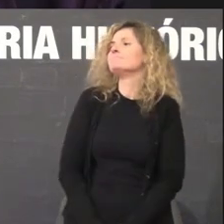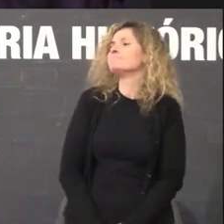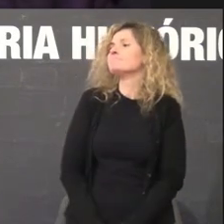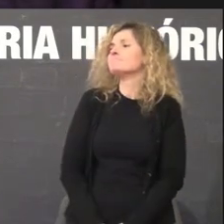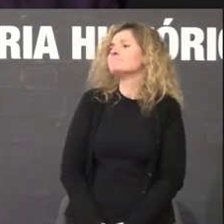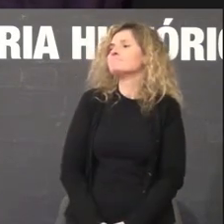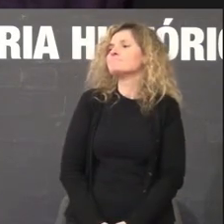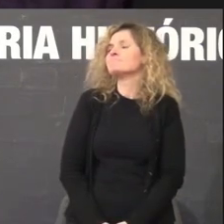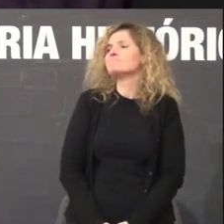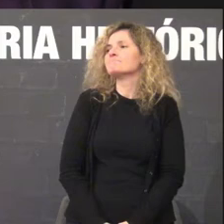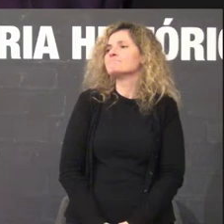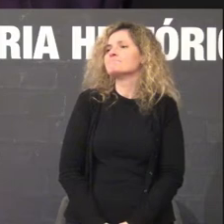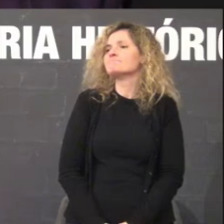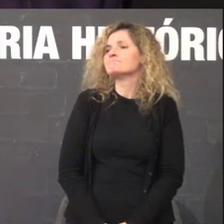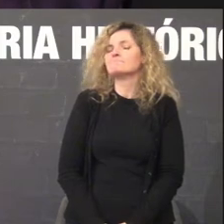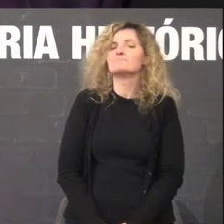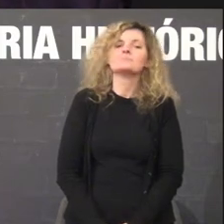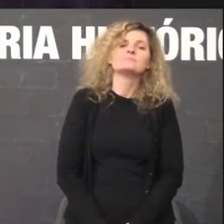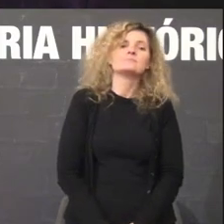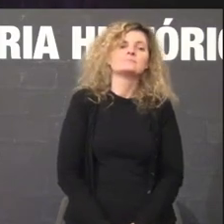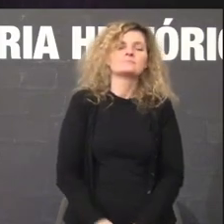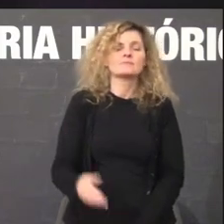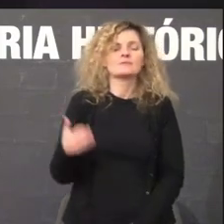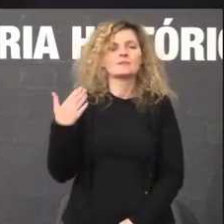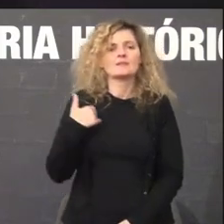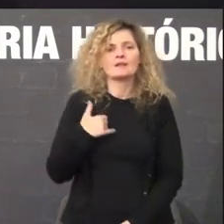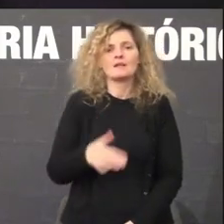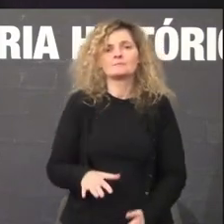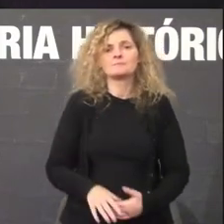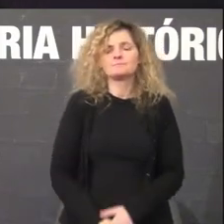Ya. Vamos a ver.